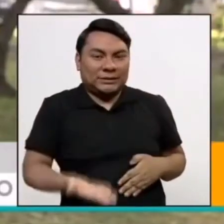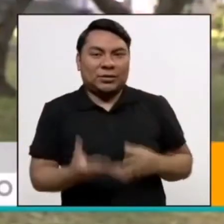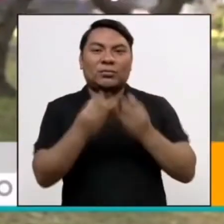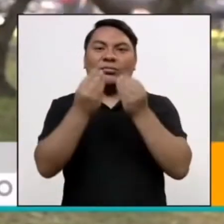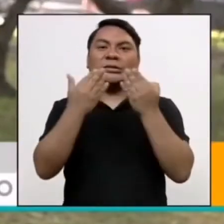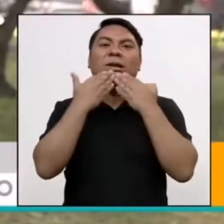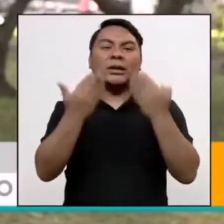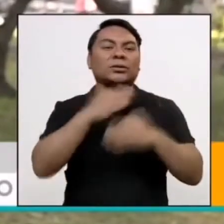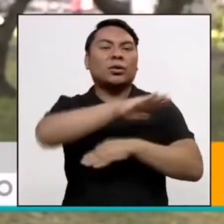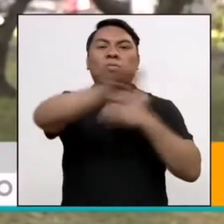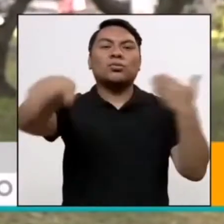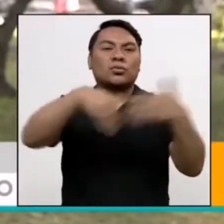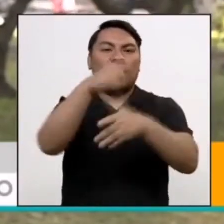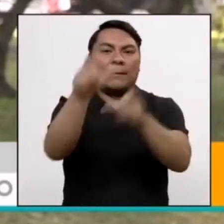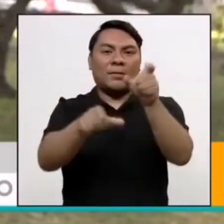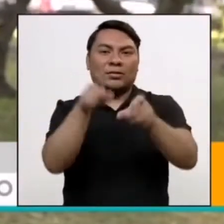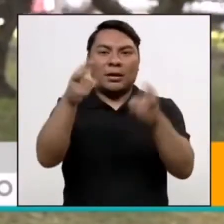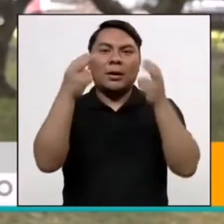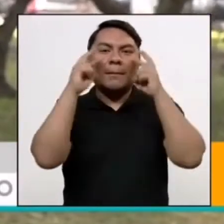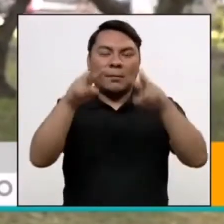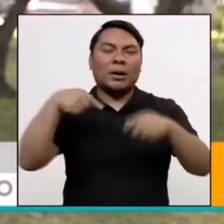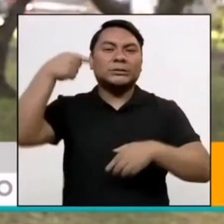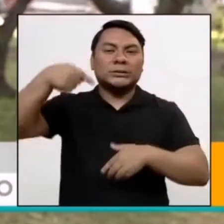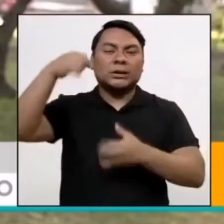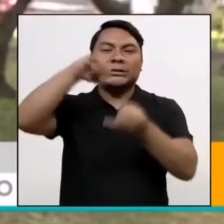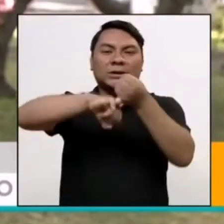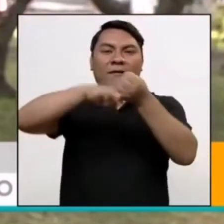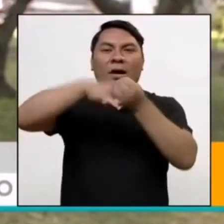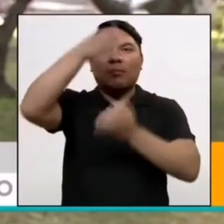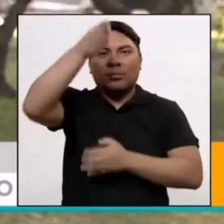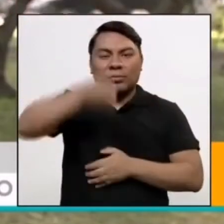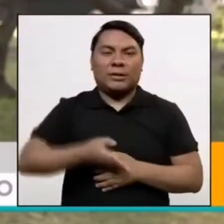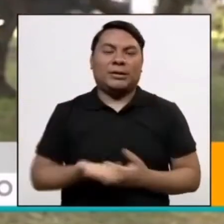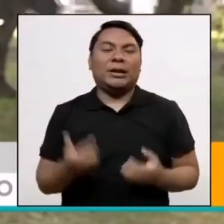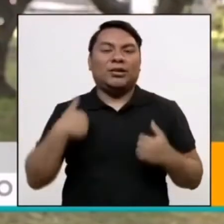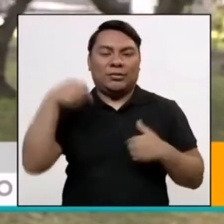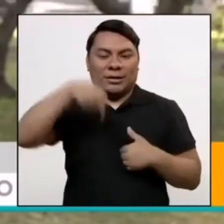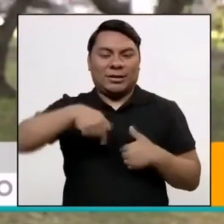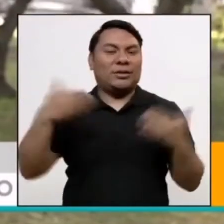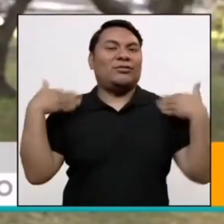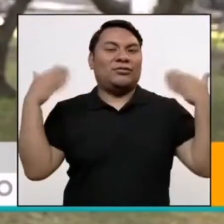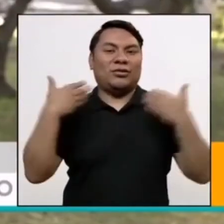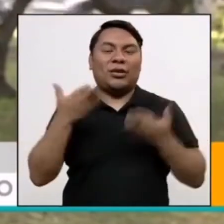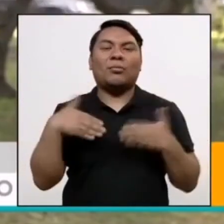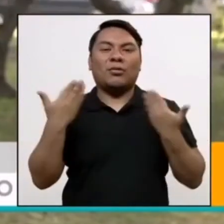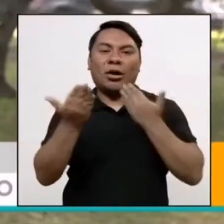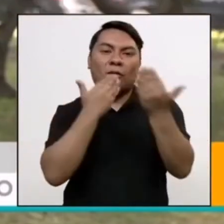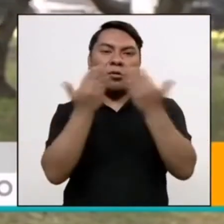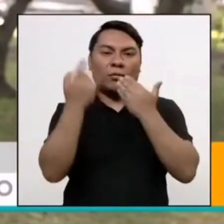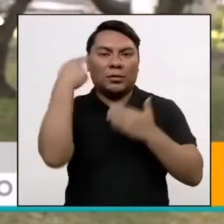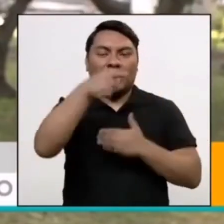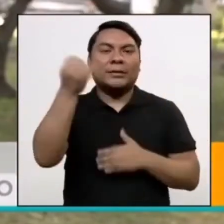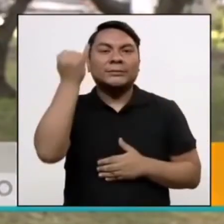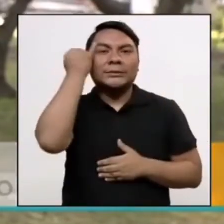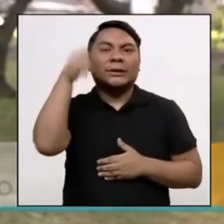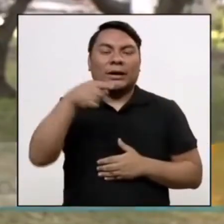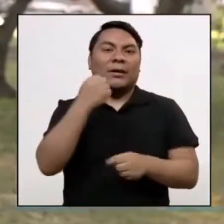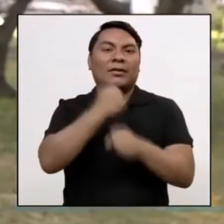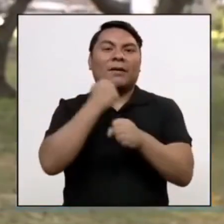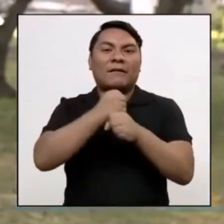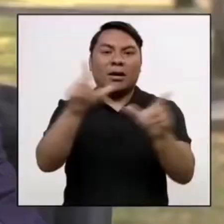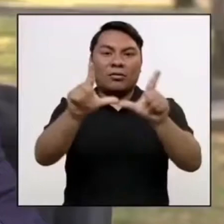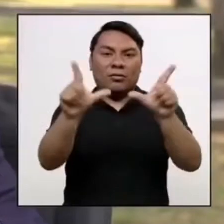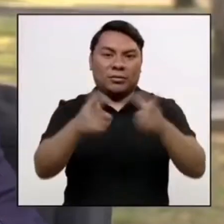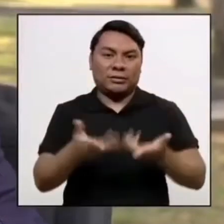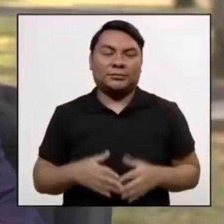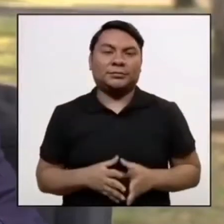a todo el público que te sigue siempre, cada fin de semana. Y bueno, aquí contento de poder compartir con ustedes algunas ideas sobre el teletrabajo y la declaración de Lima.